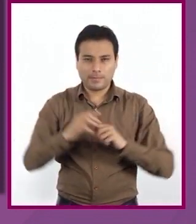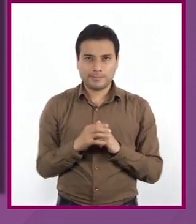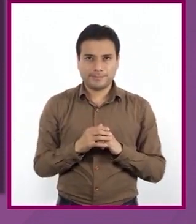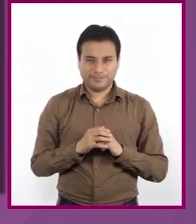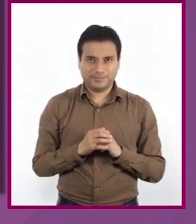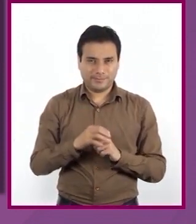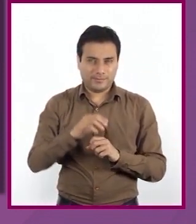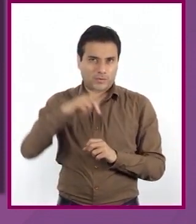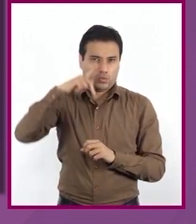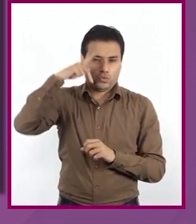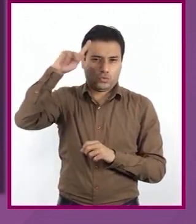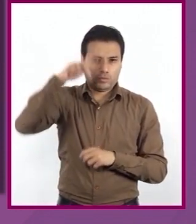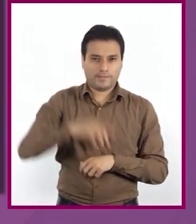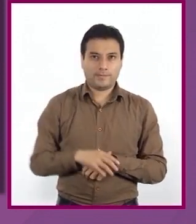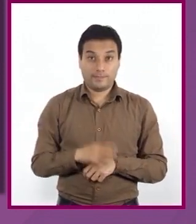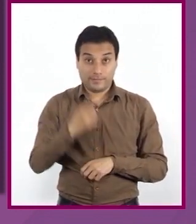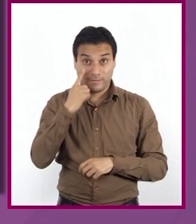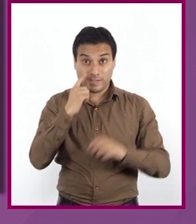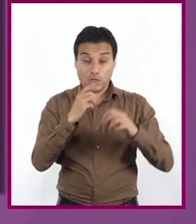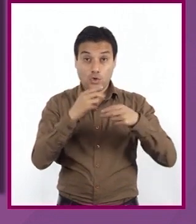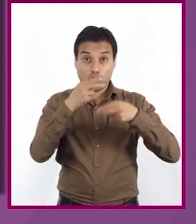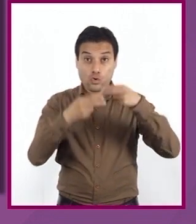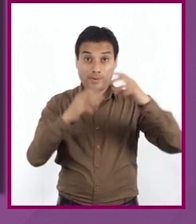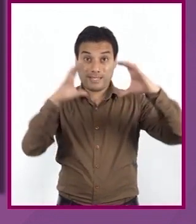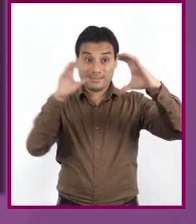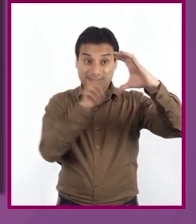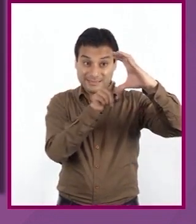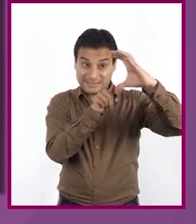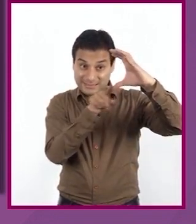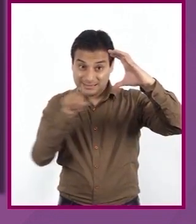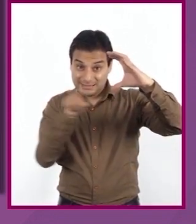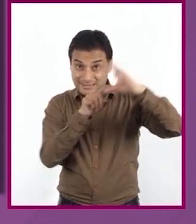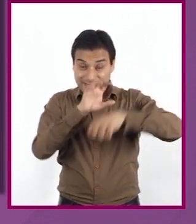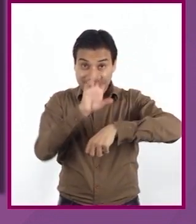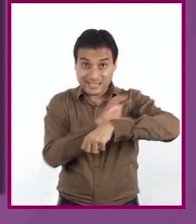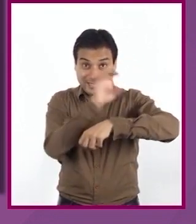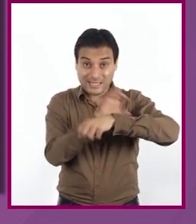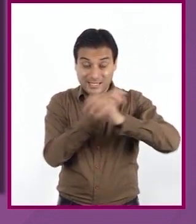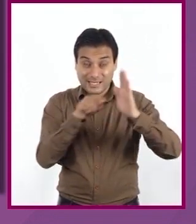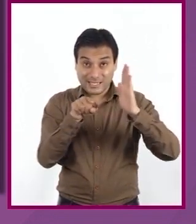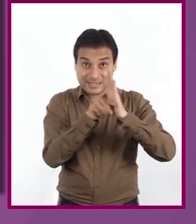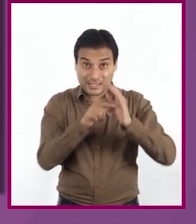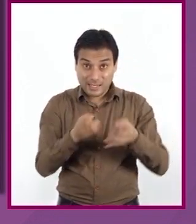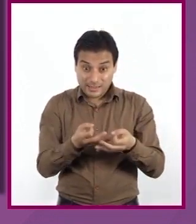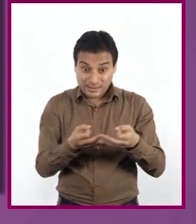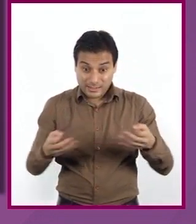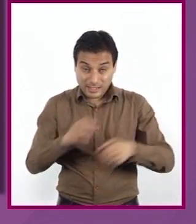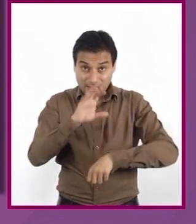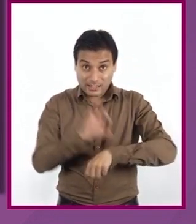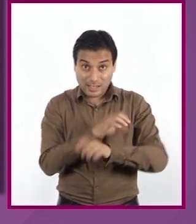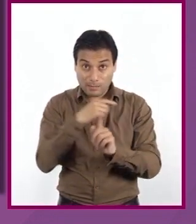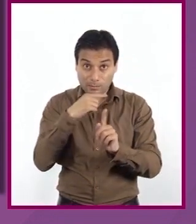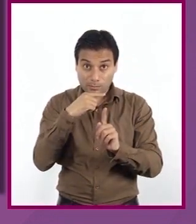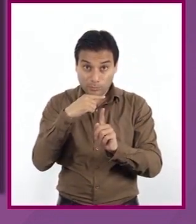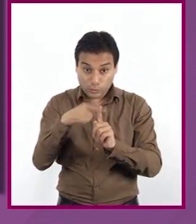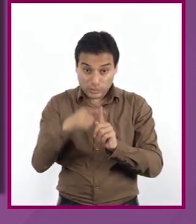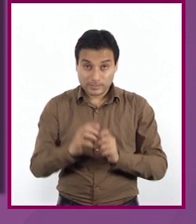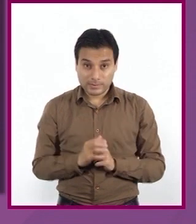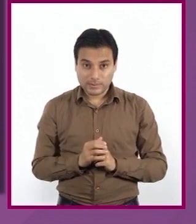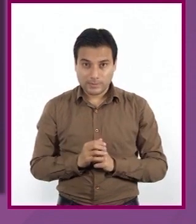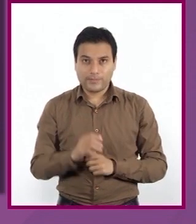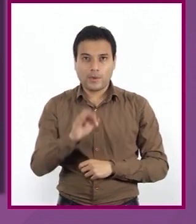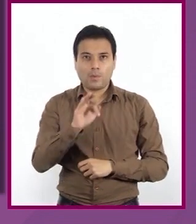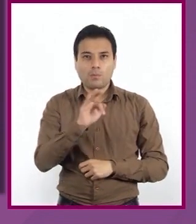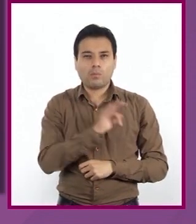la parte baja de la nube también atrae cargas positivas en la zona más cercana de la Tierra. Esto produce un